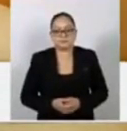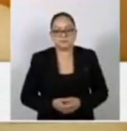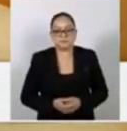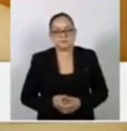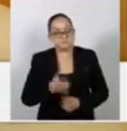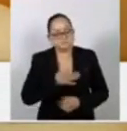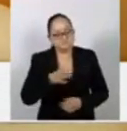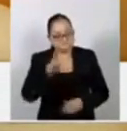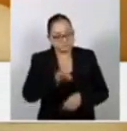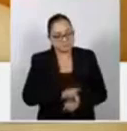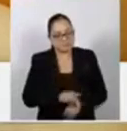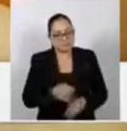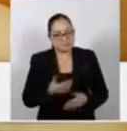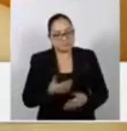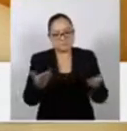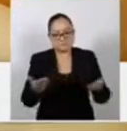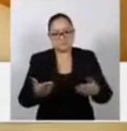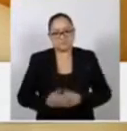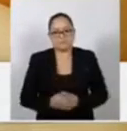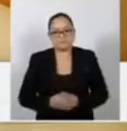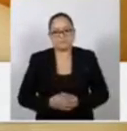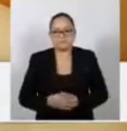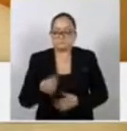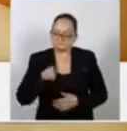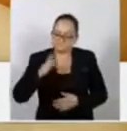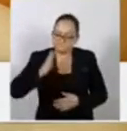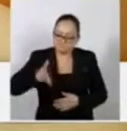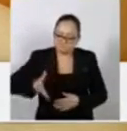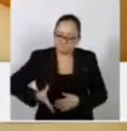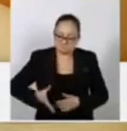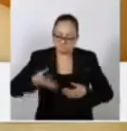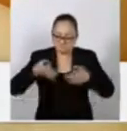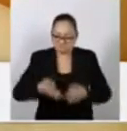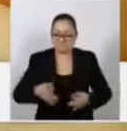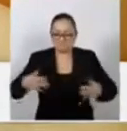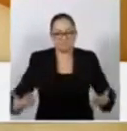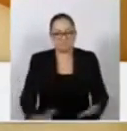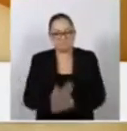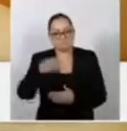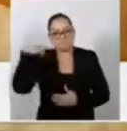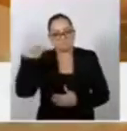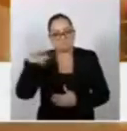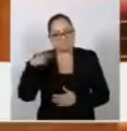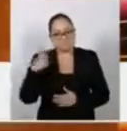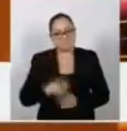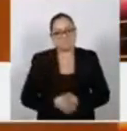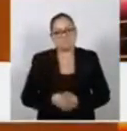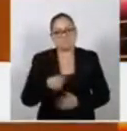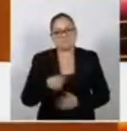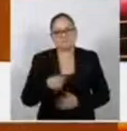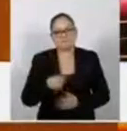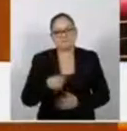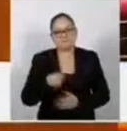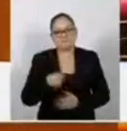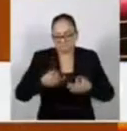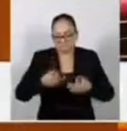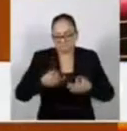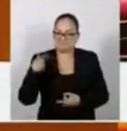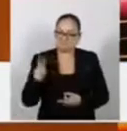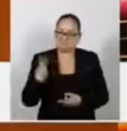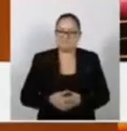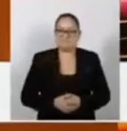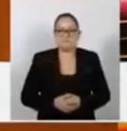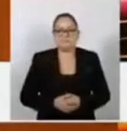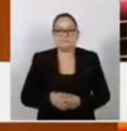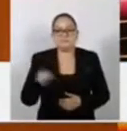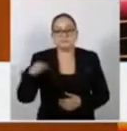Muy buenos días. Tengo el orgullo de ser veracruzana, de ser 100% jarocha. Ser